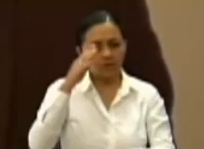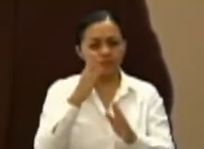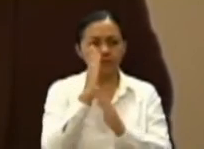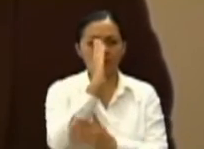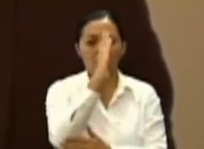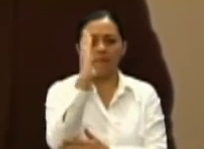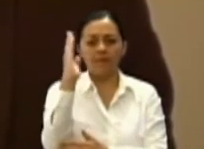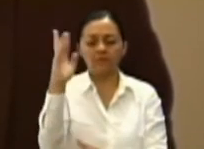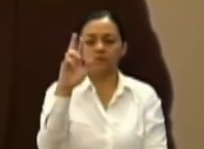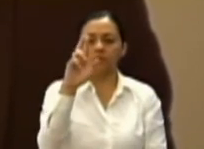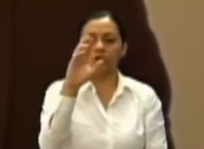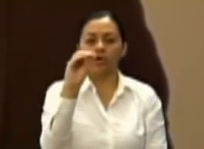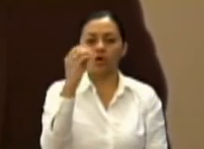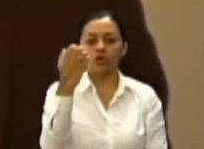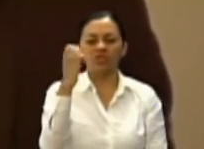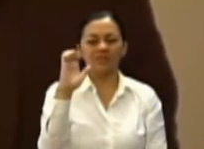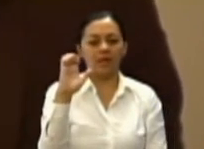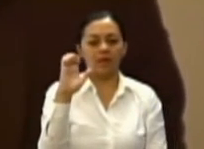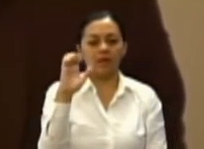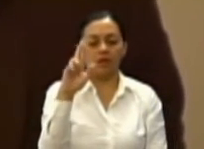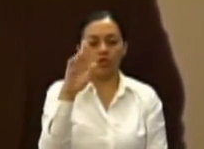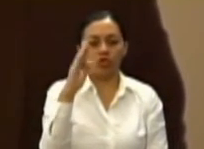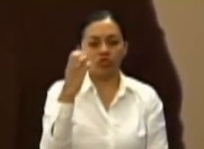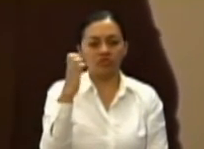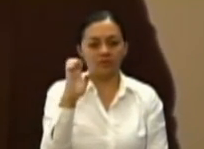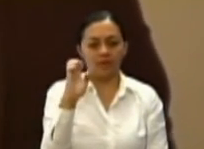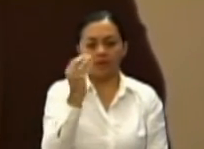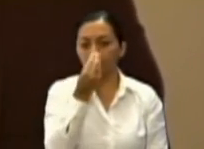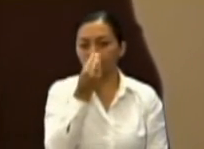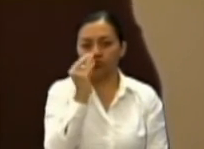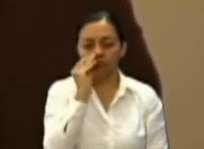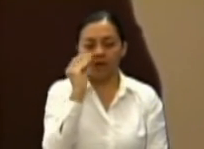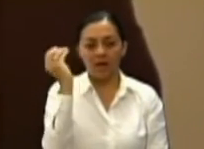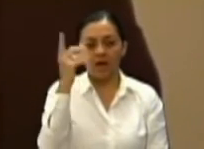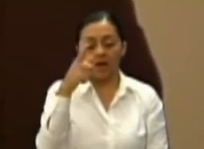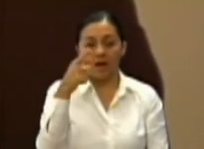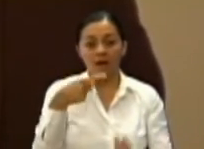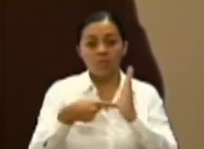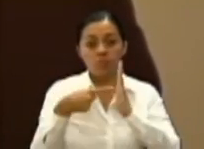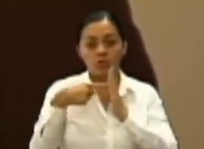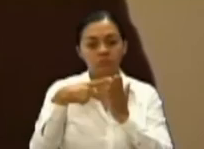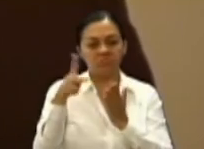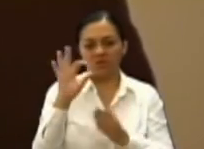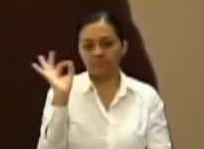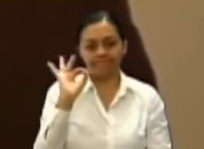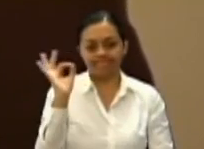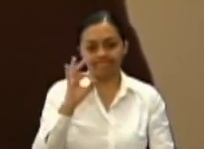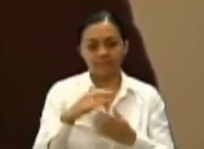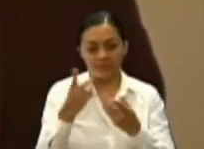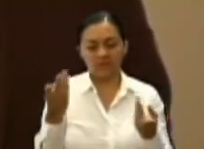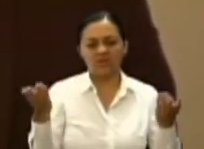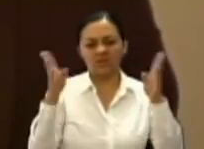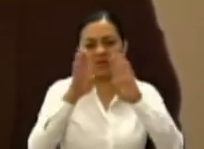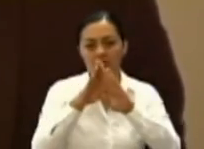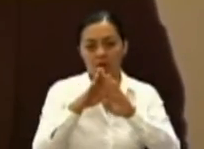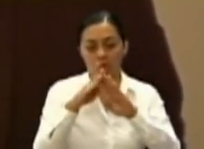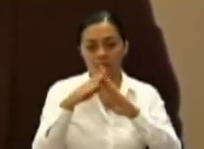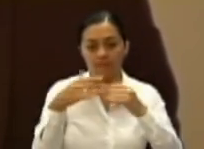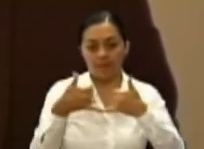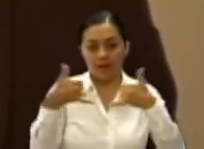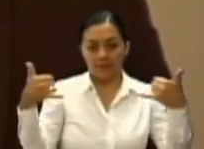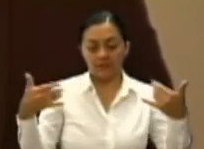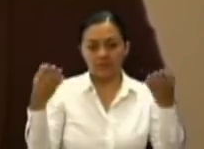rose se llamaban rose rose que tuvieron problemas tributarios lleva día etcétera cerraron y